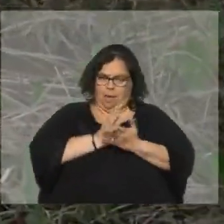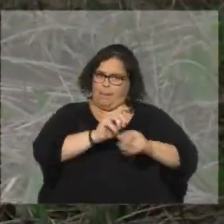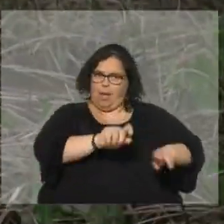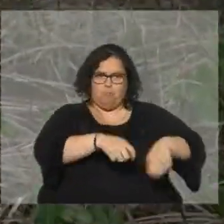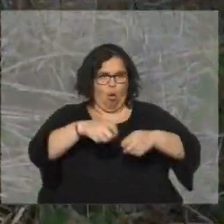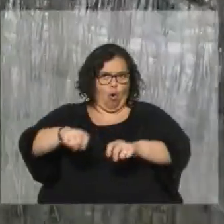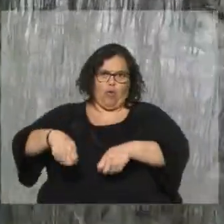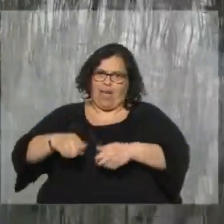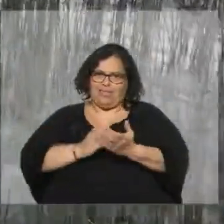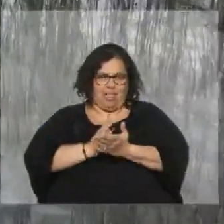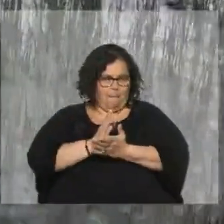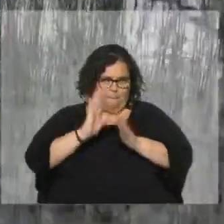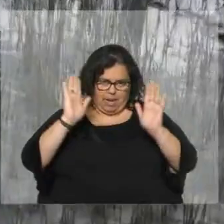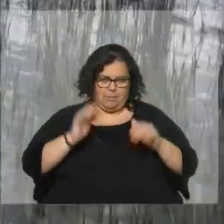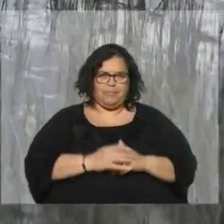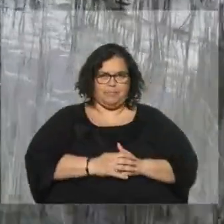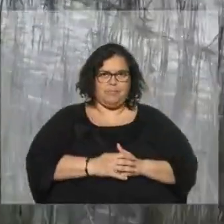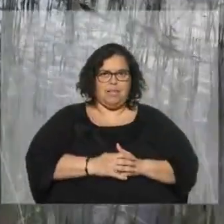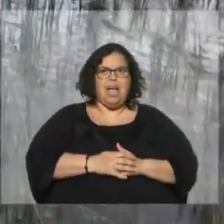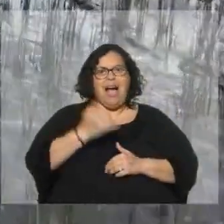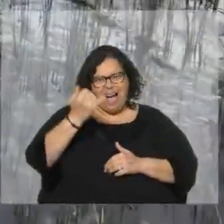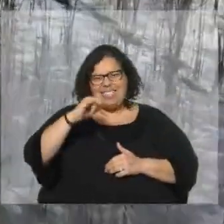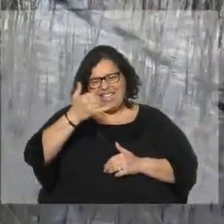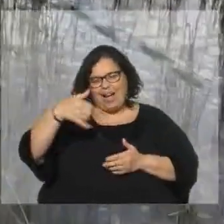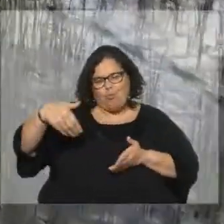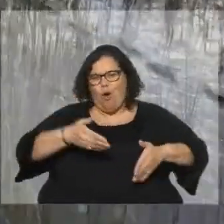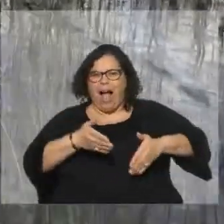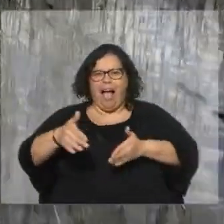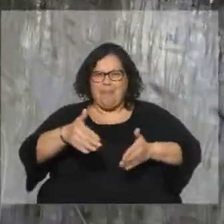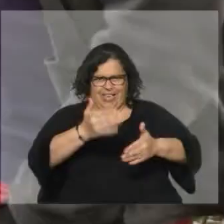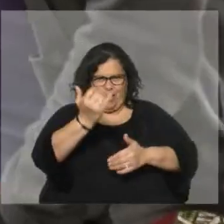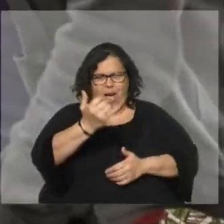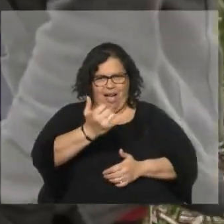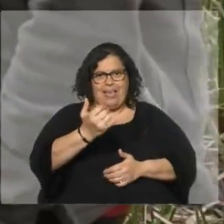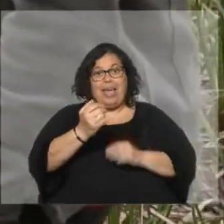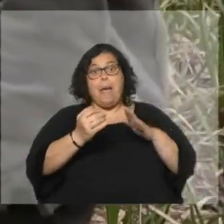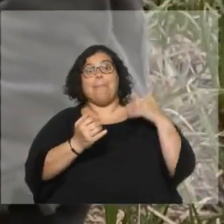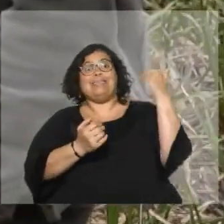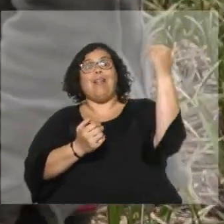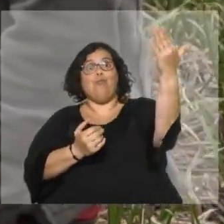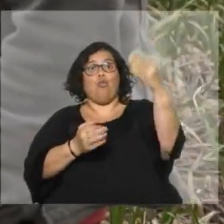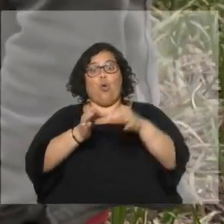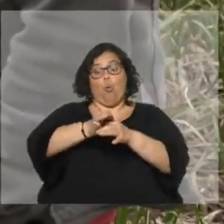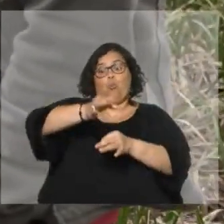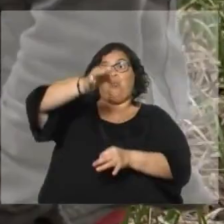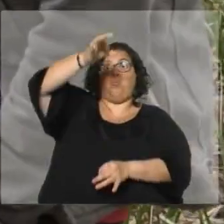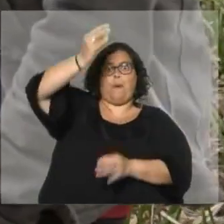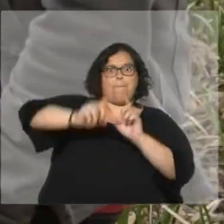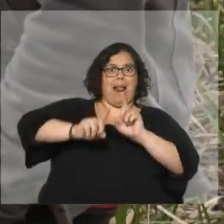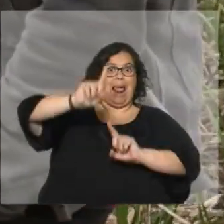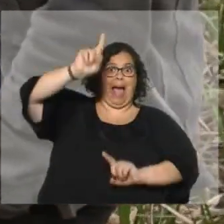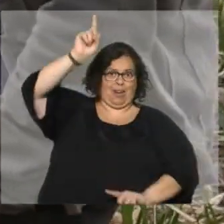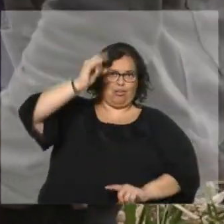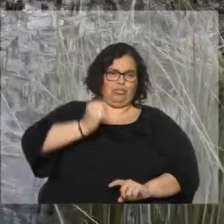botas. Tenemos toda una senda, todo para allá. Ahí está. Y allá están los juncos más grandes, digamos. Sí, claro, el junco más largo. Mejor, por